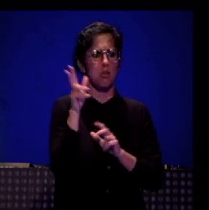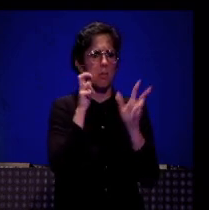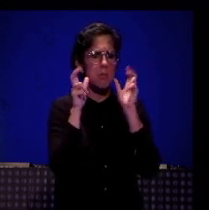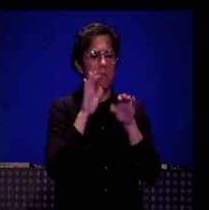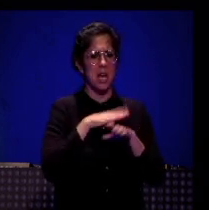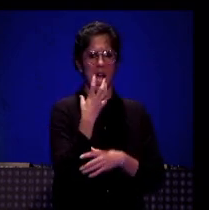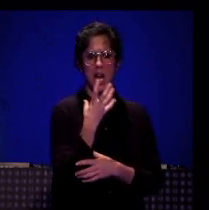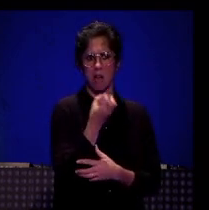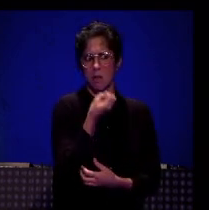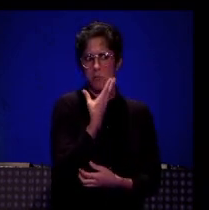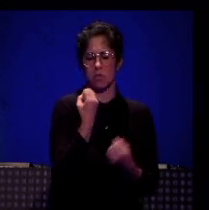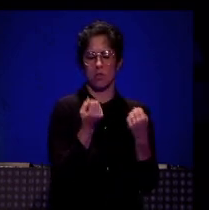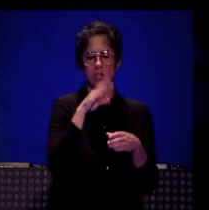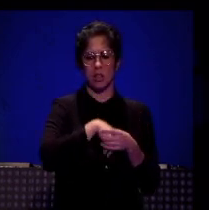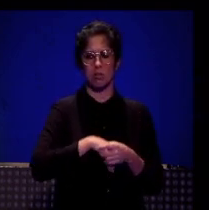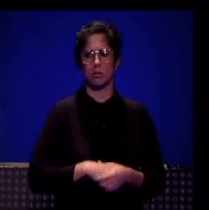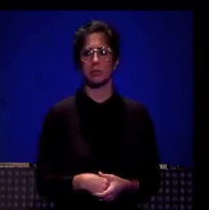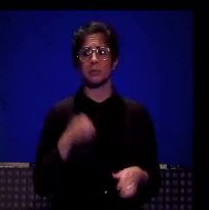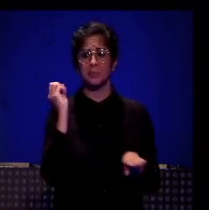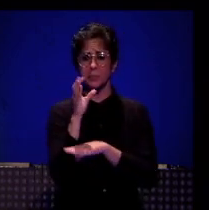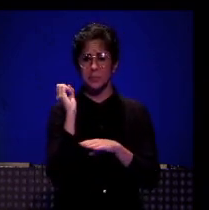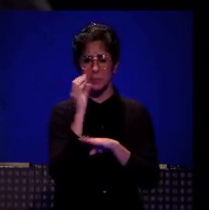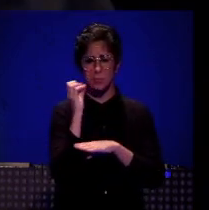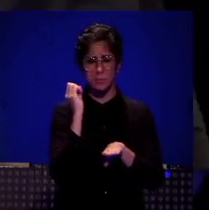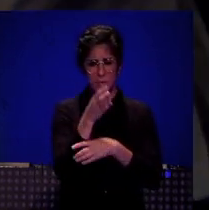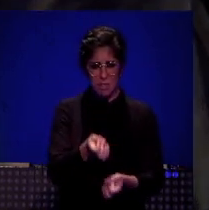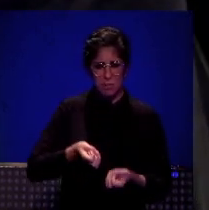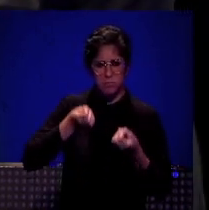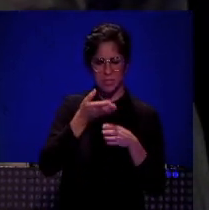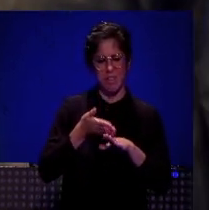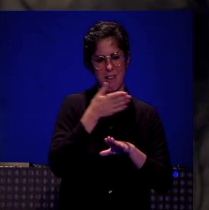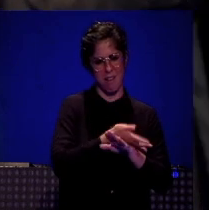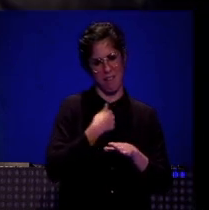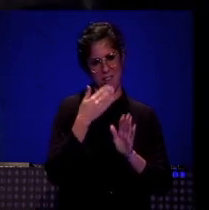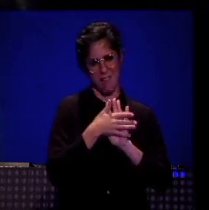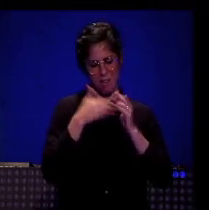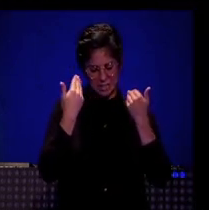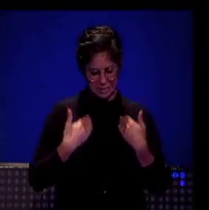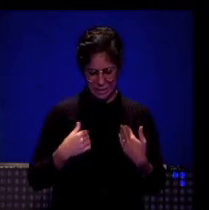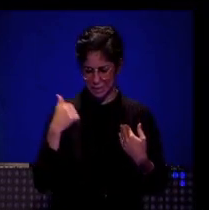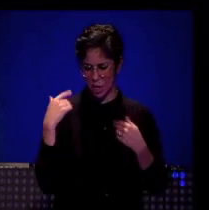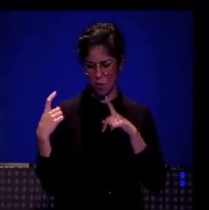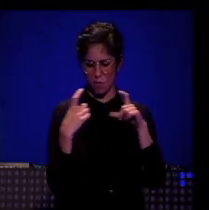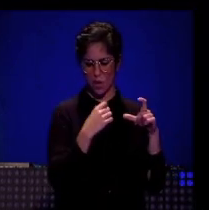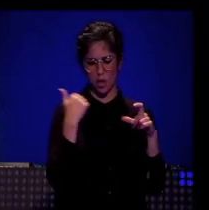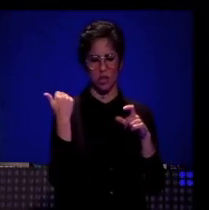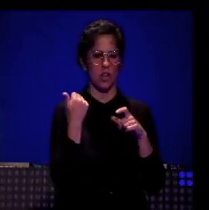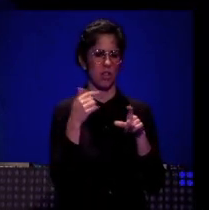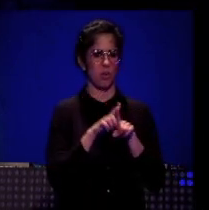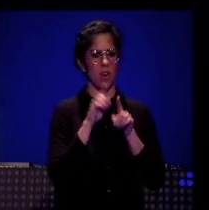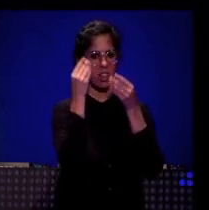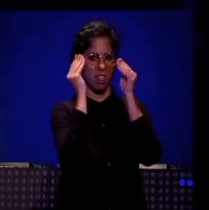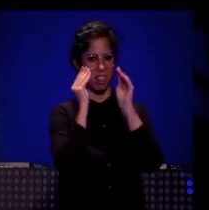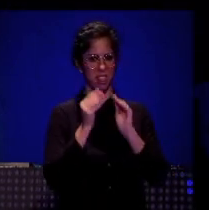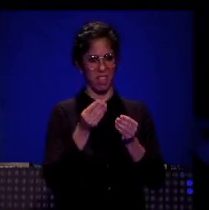os voy a hablar un poco sobre mí como veis la foto tiene muchos filtros por eso empecé con el audio con el vídeo o la fotografía no es